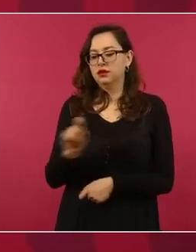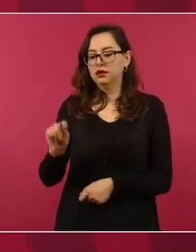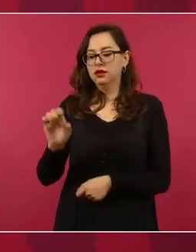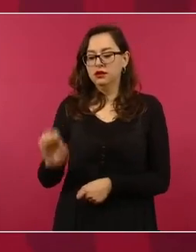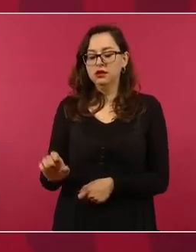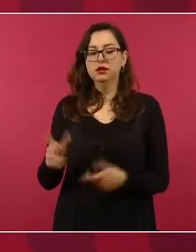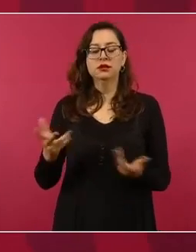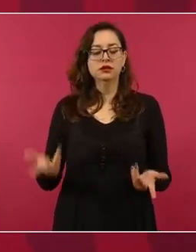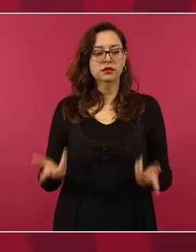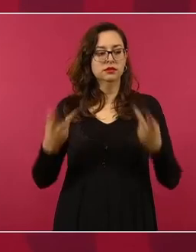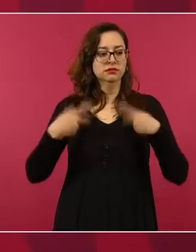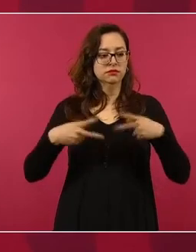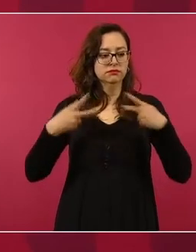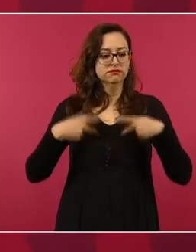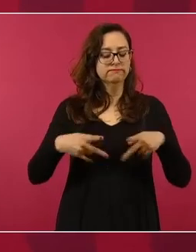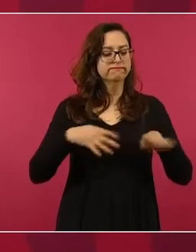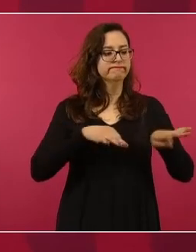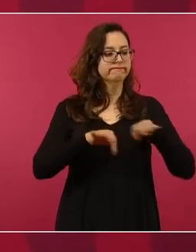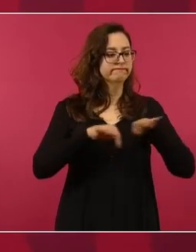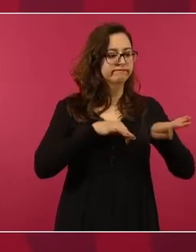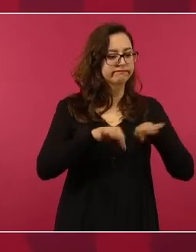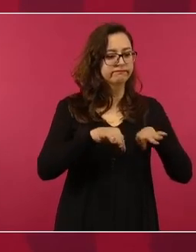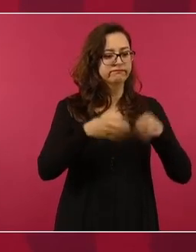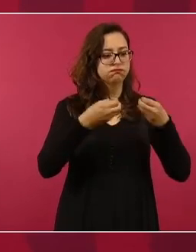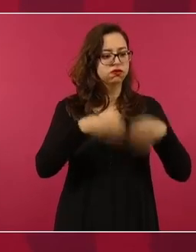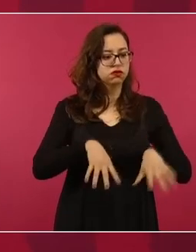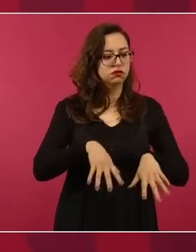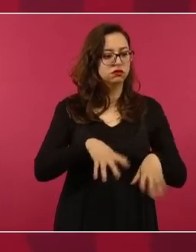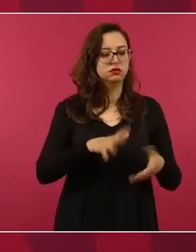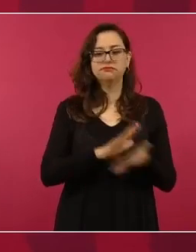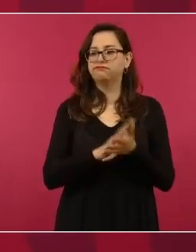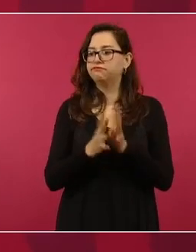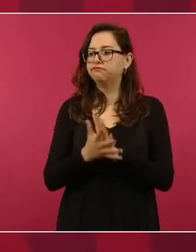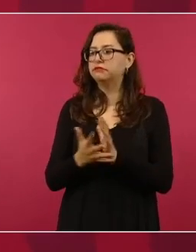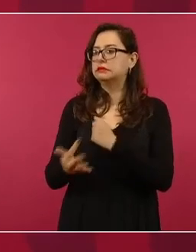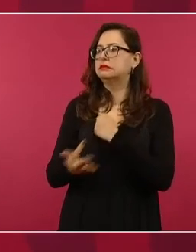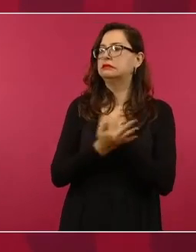quien se quedaba sin trabajo pero tenía influencias al ISSSTE.